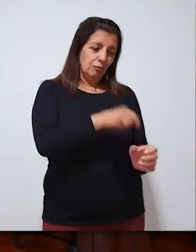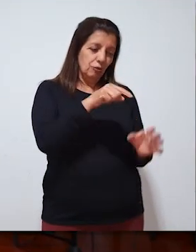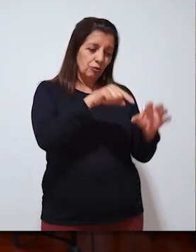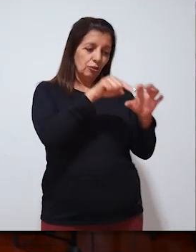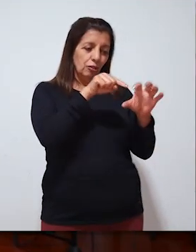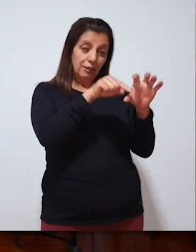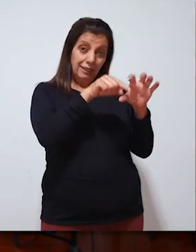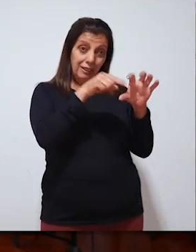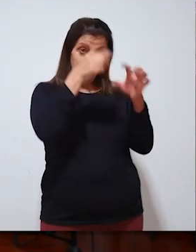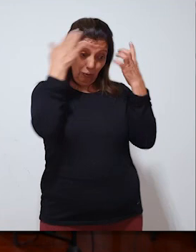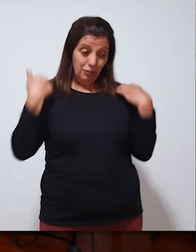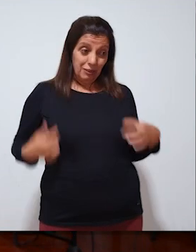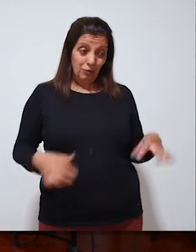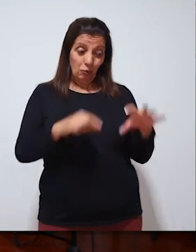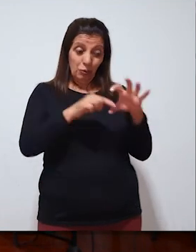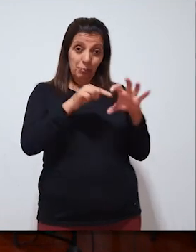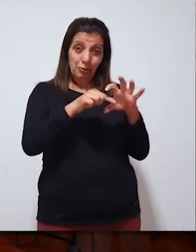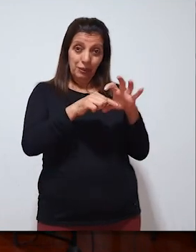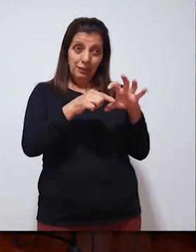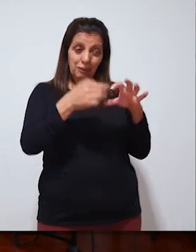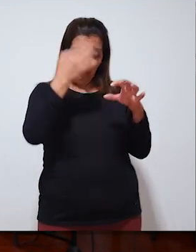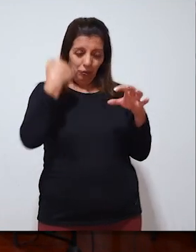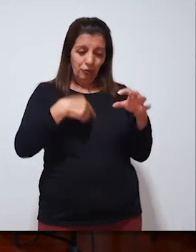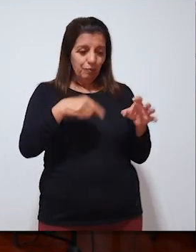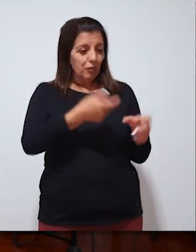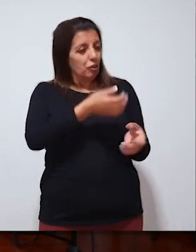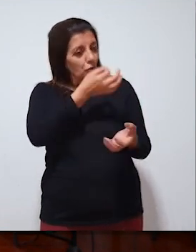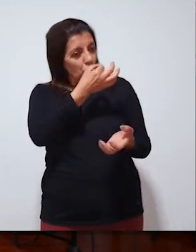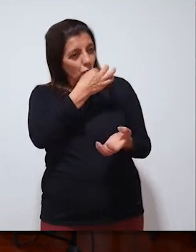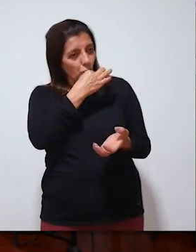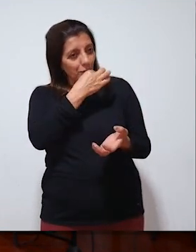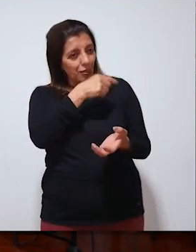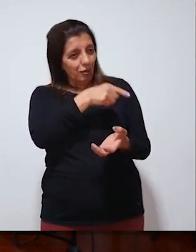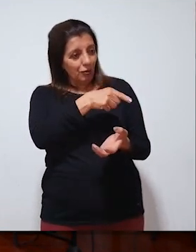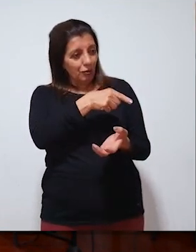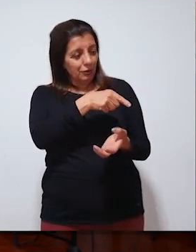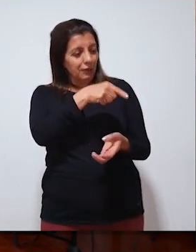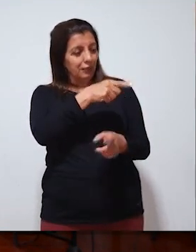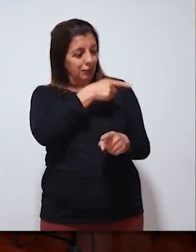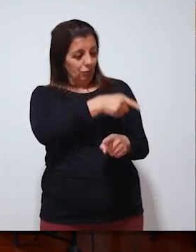de él, porque esto es mi cuerpo, que será entregado por ustedes.